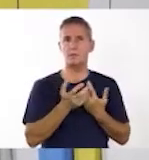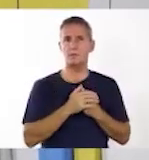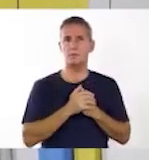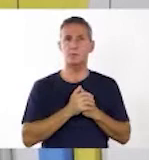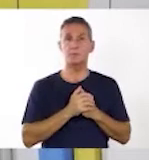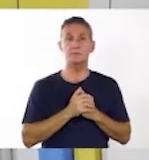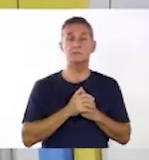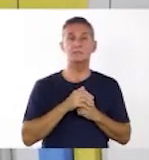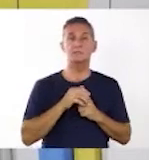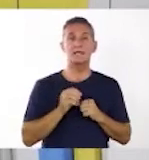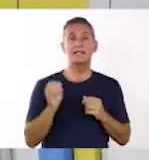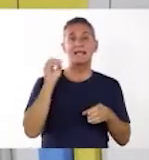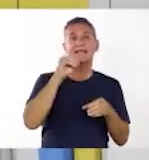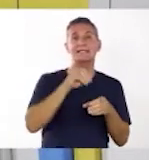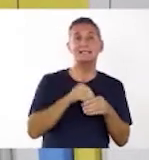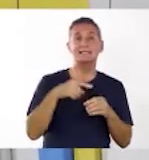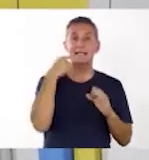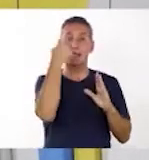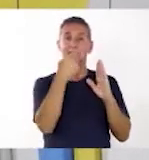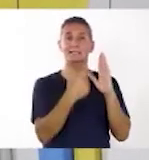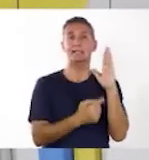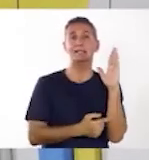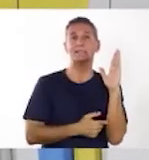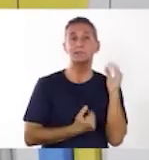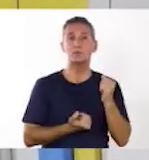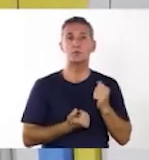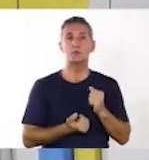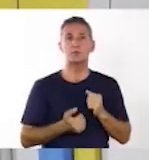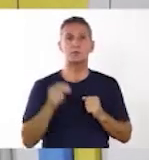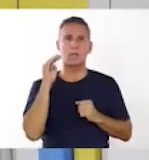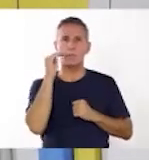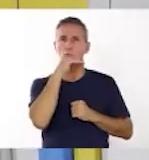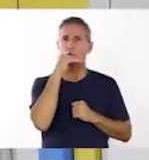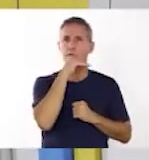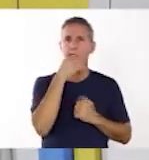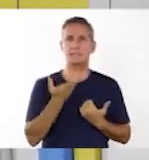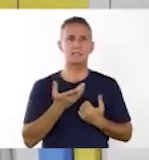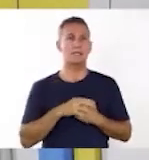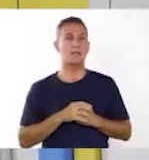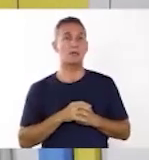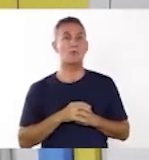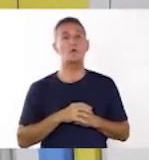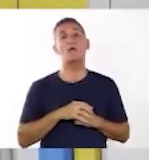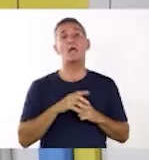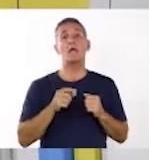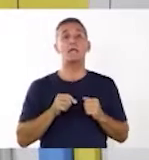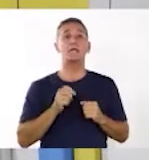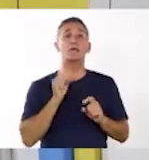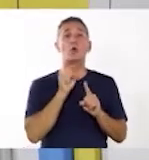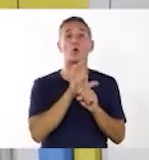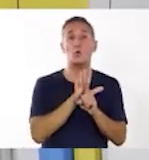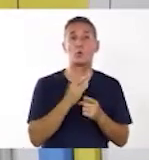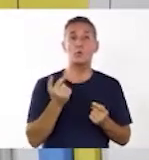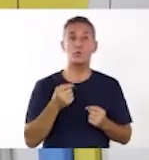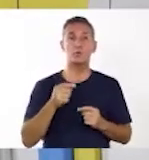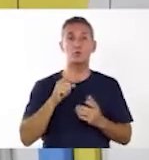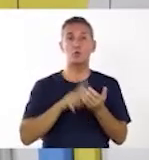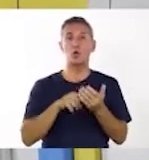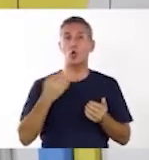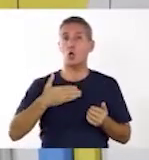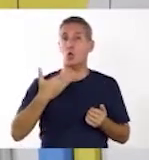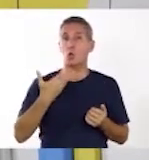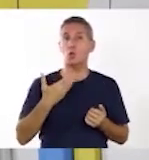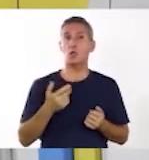de las características del modernismo. Y que íbamos a comenzar con el poeta de la Revolución de Octubre,